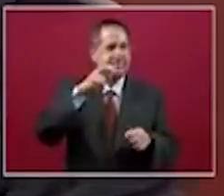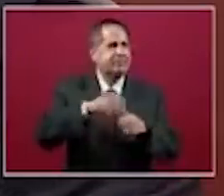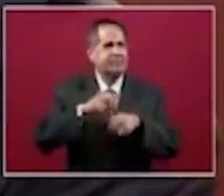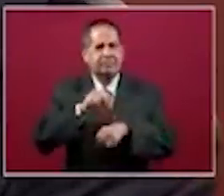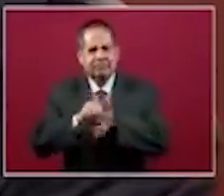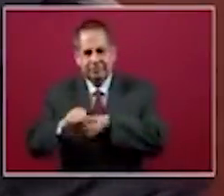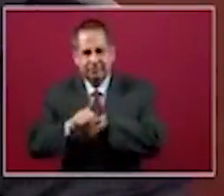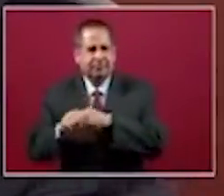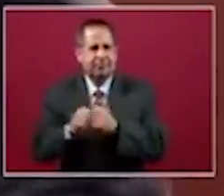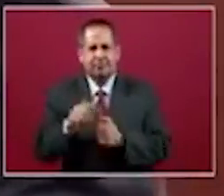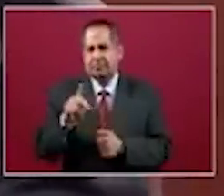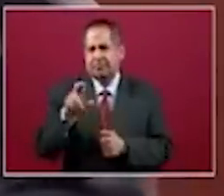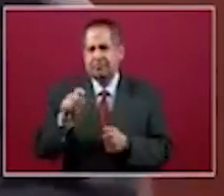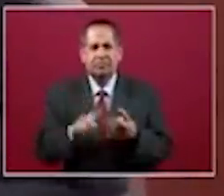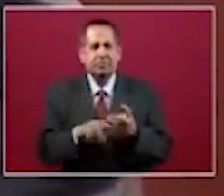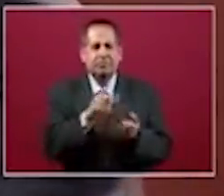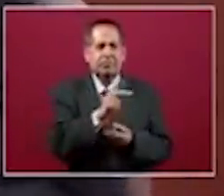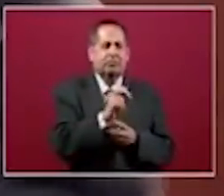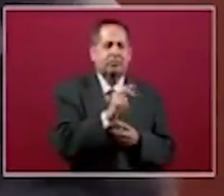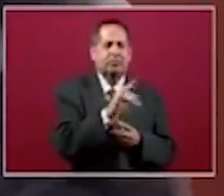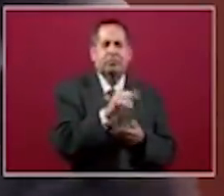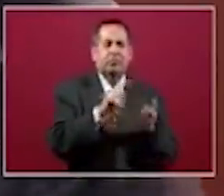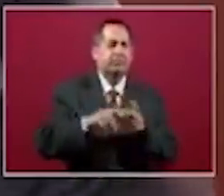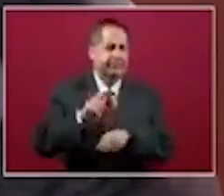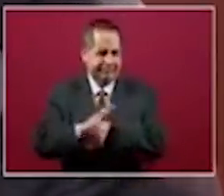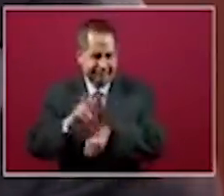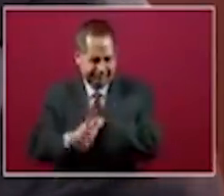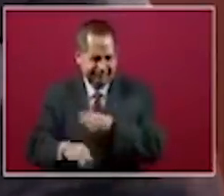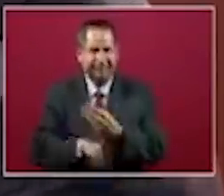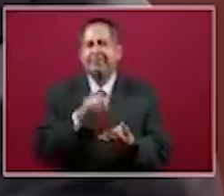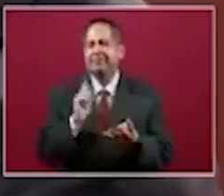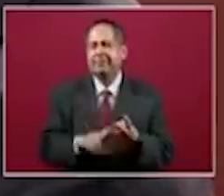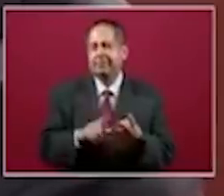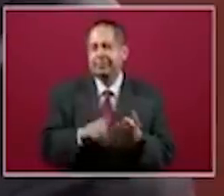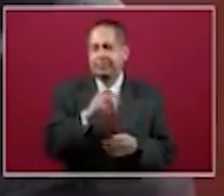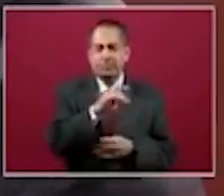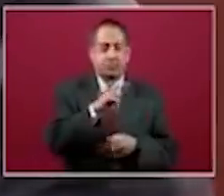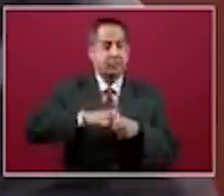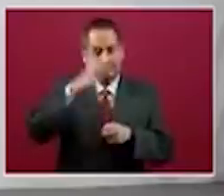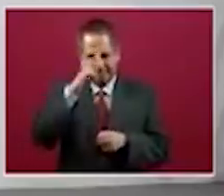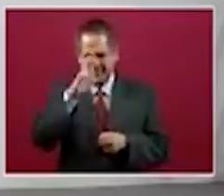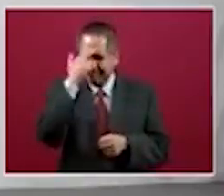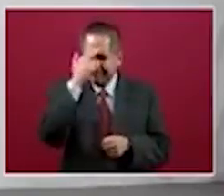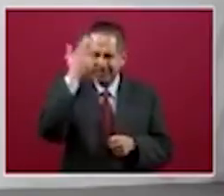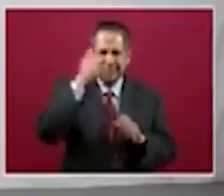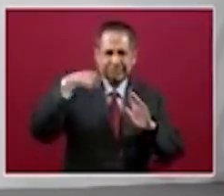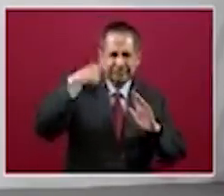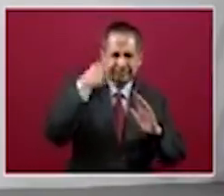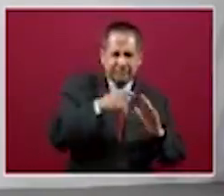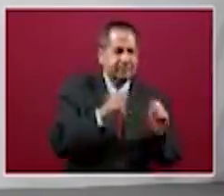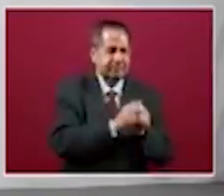Argentina con Perón, el populismo en Venezuela y el populismo en México, ¿no?